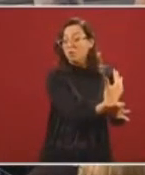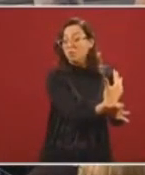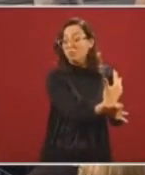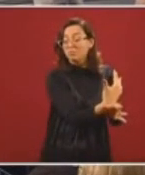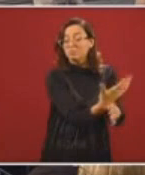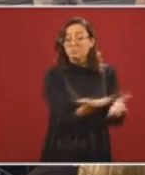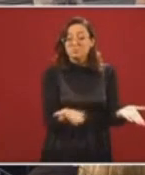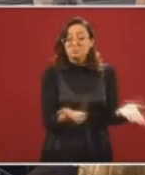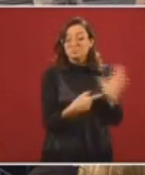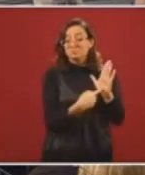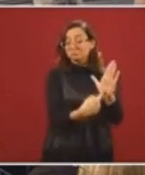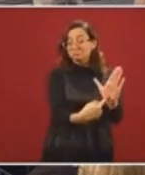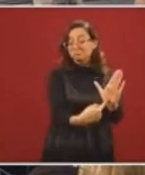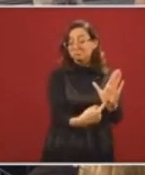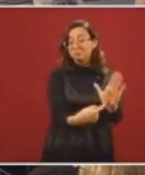los resultados.